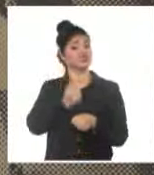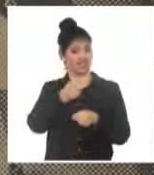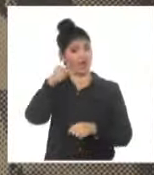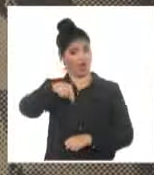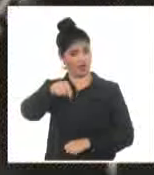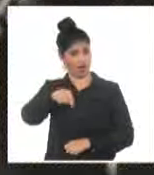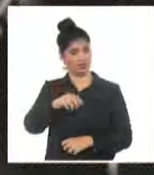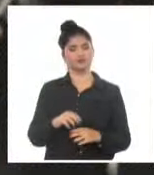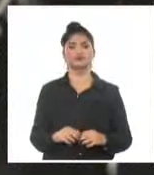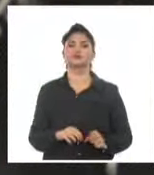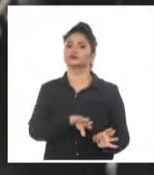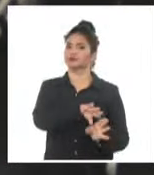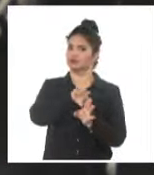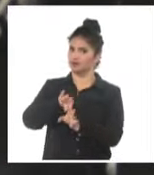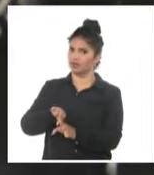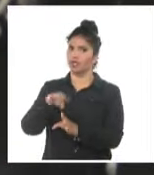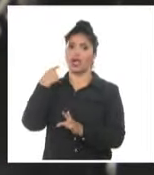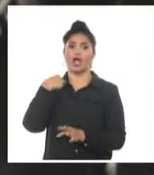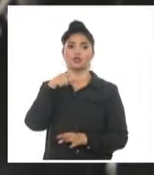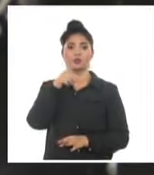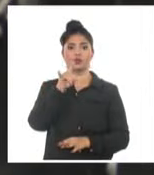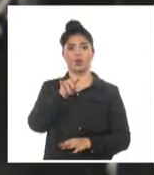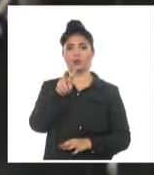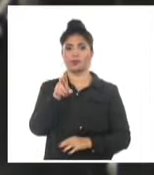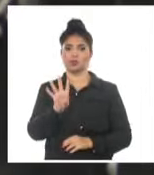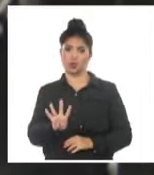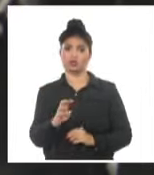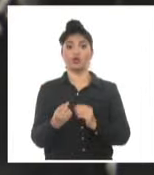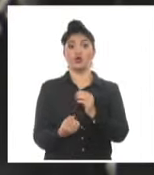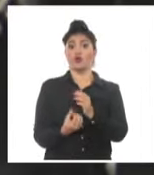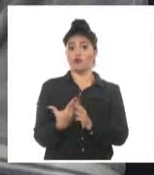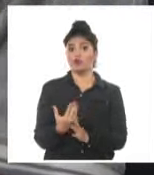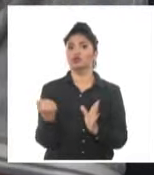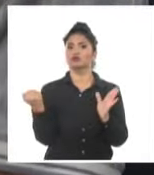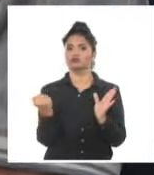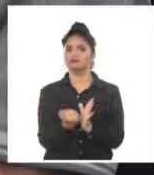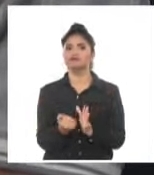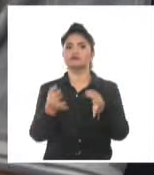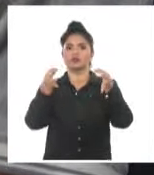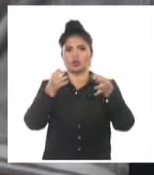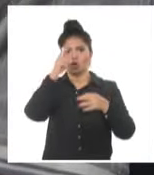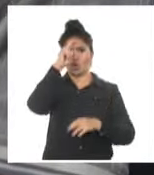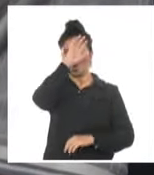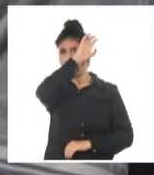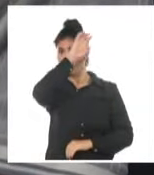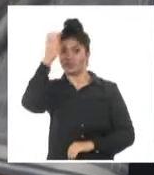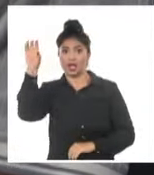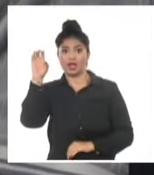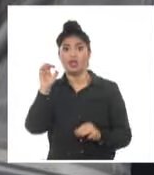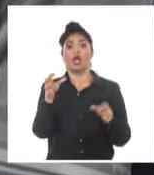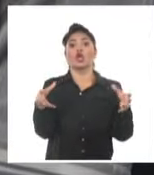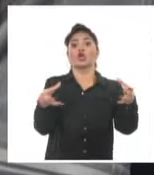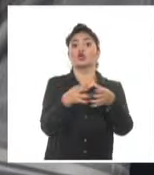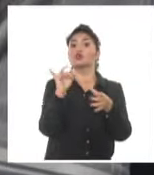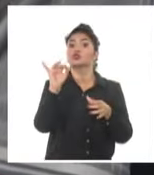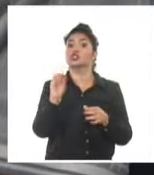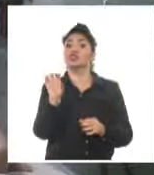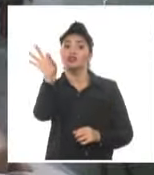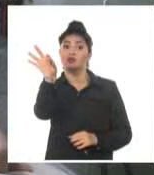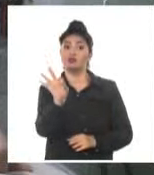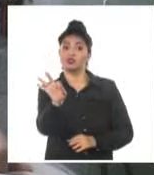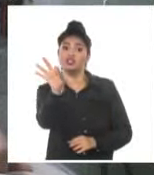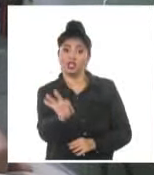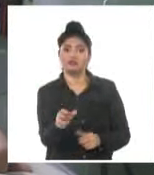ya en el año 1924, cuando se funda ya definitivamente esto como hospital, el 70% eran de naturales aquí de